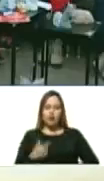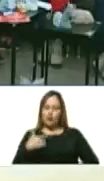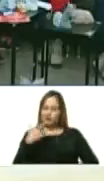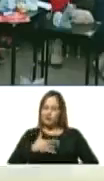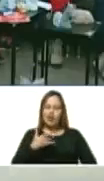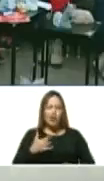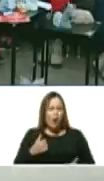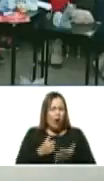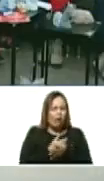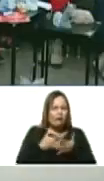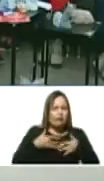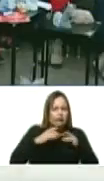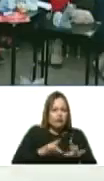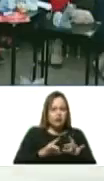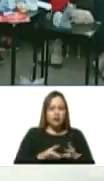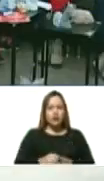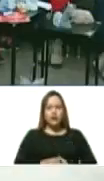golpe.